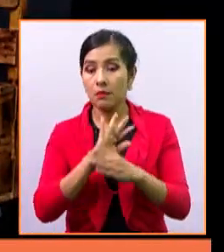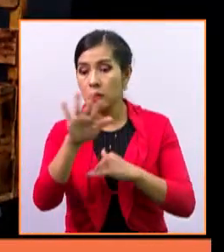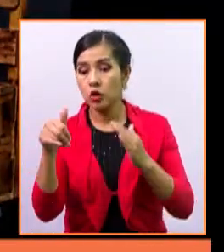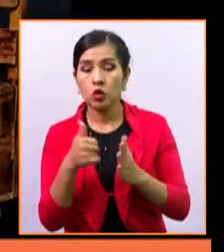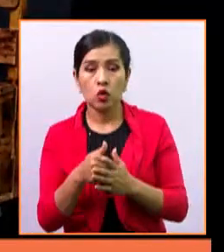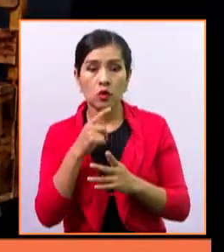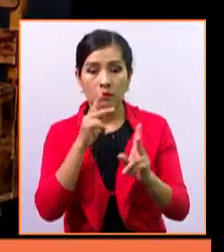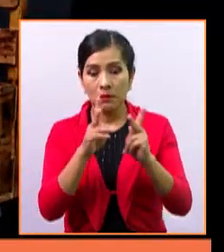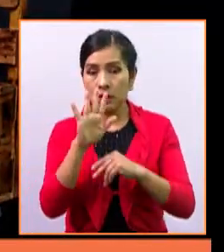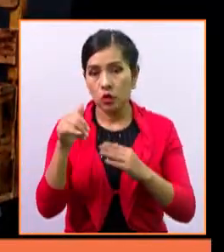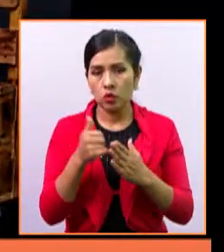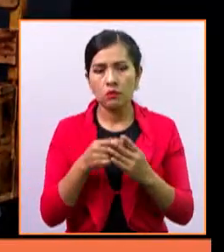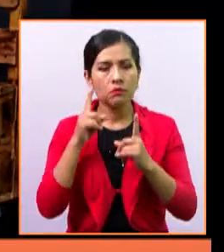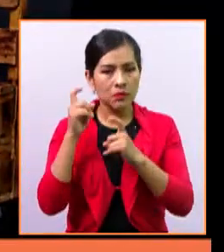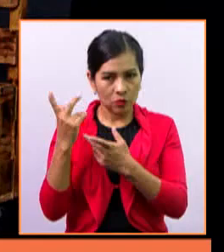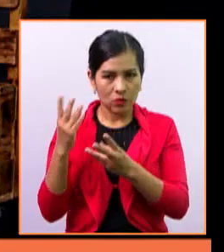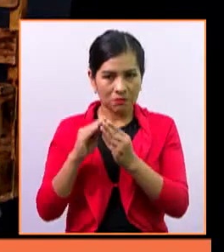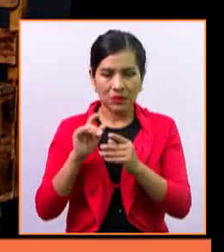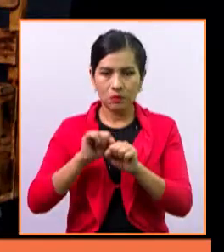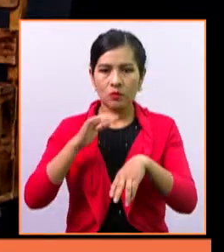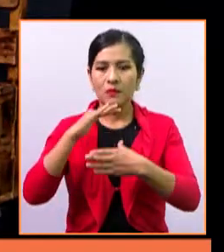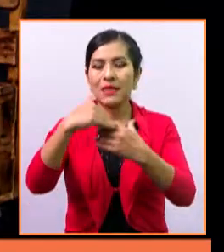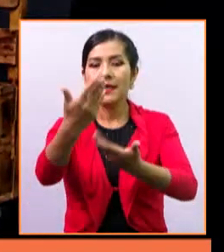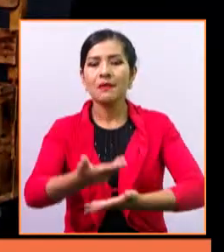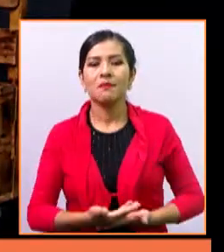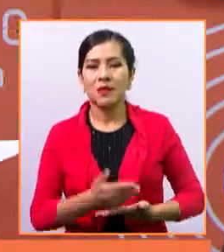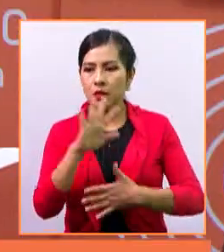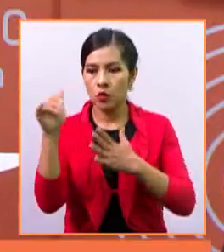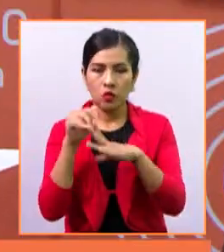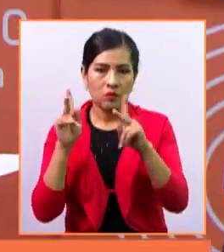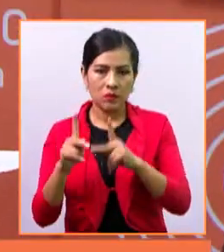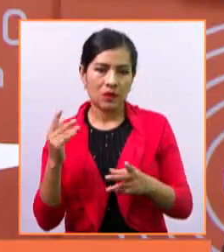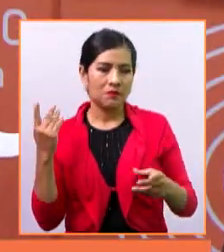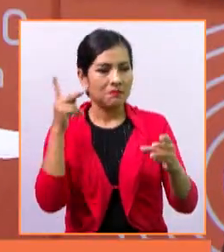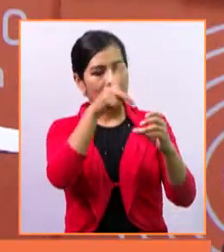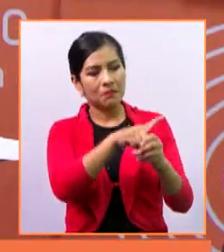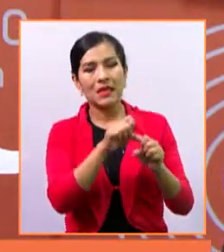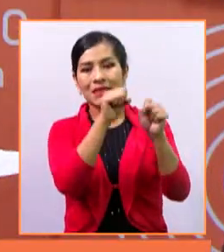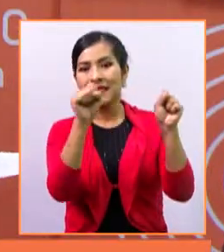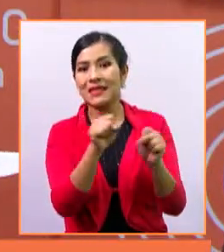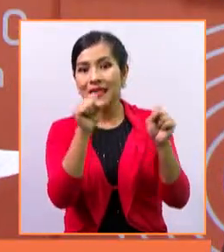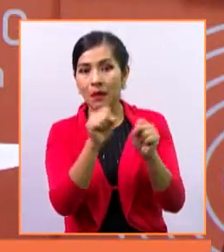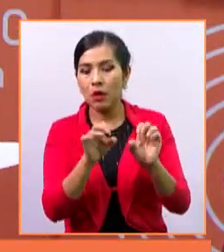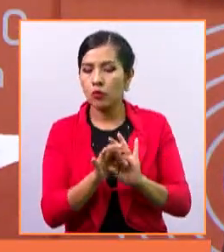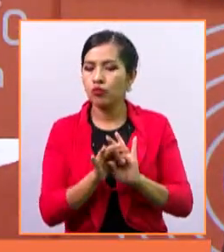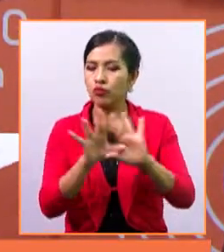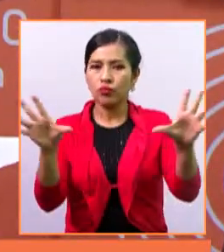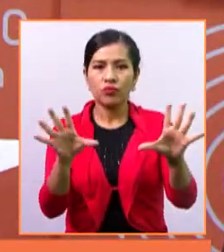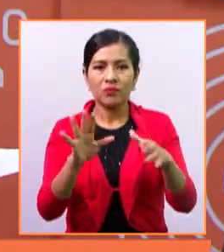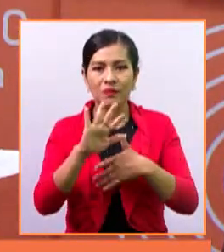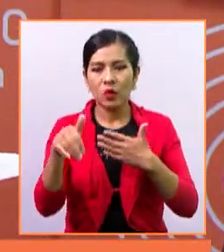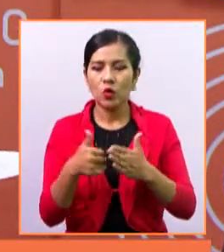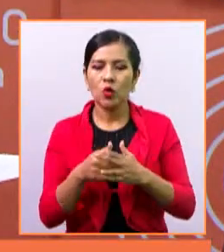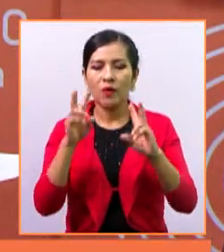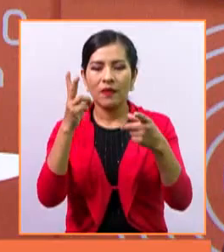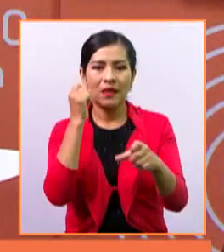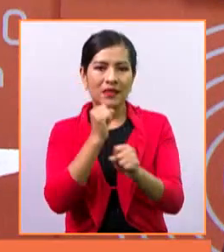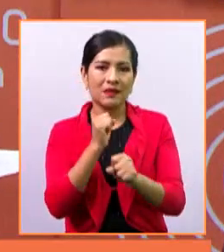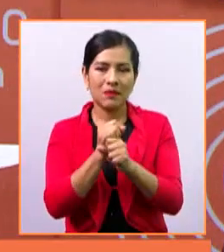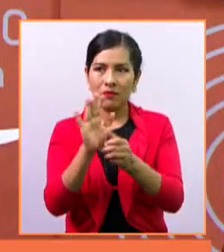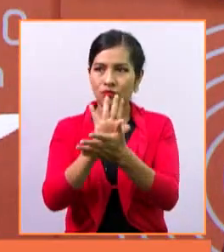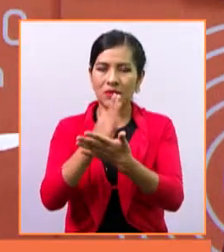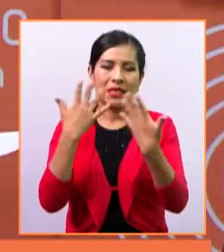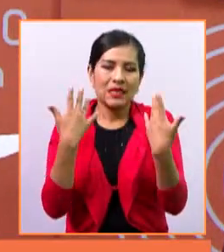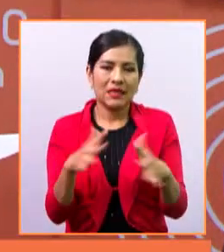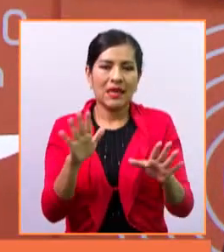por favor, tú hagas una invitación para que la gente pueda asistir este sábado a poder ver justamente todo el trabajo que han hecho y ya culminado